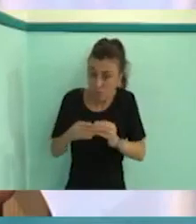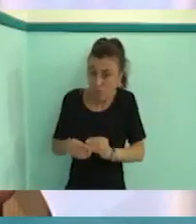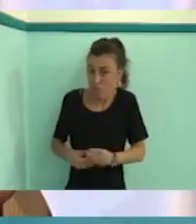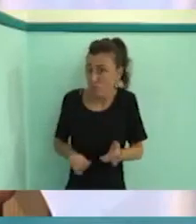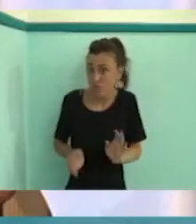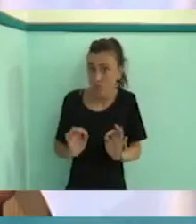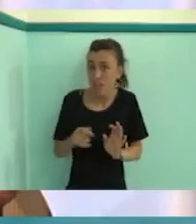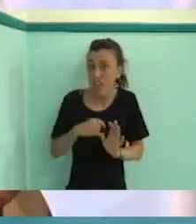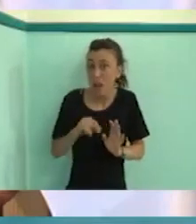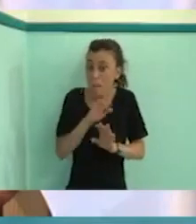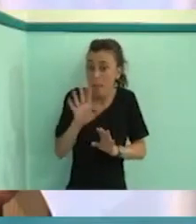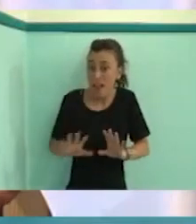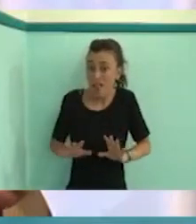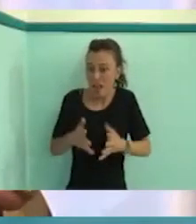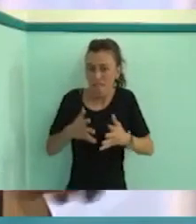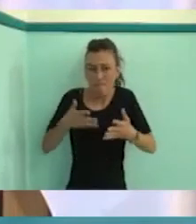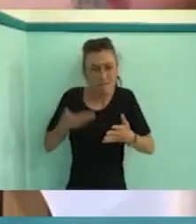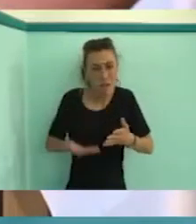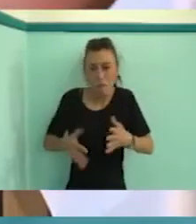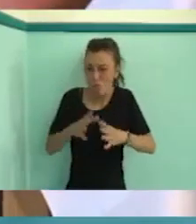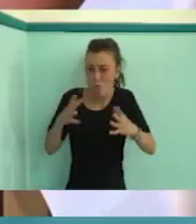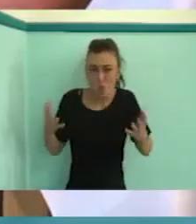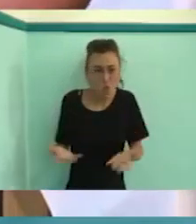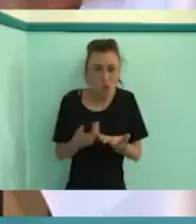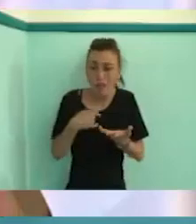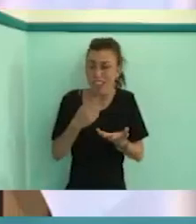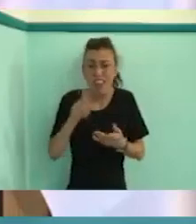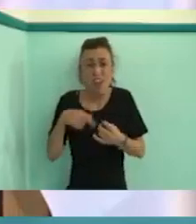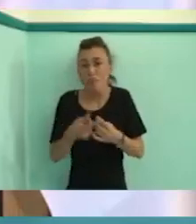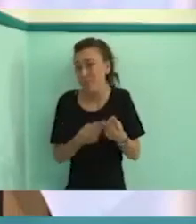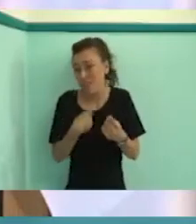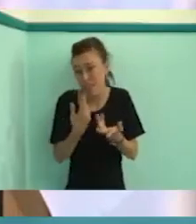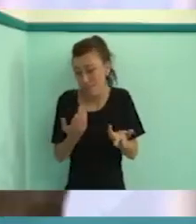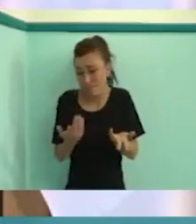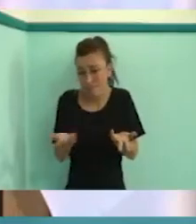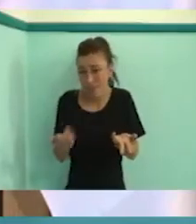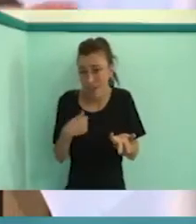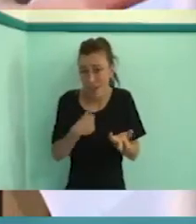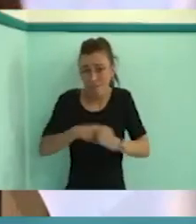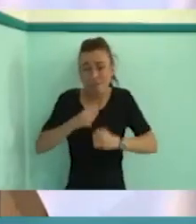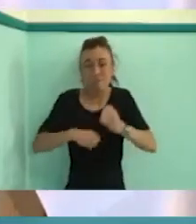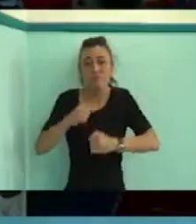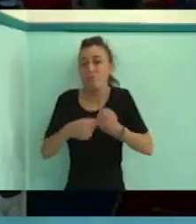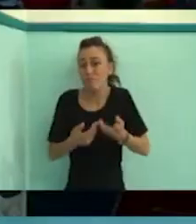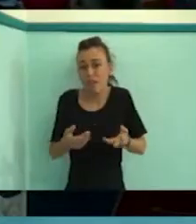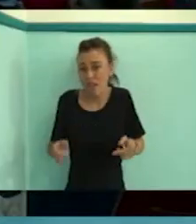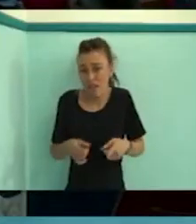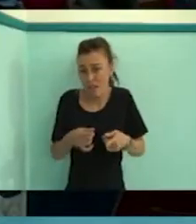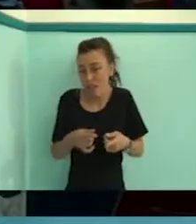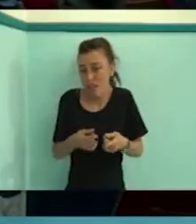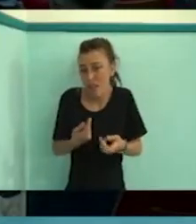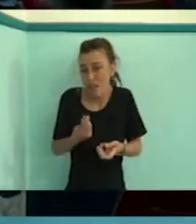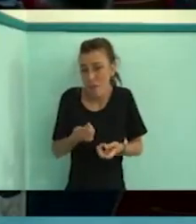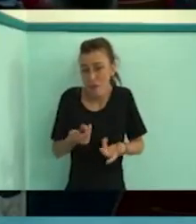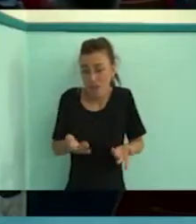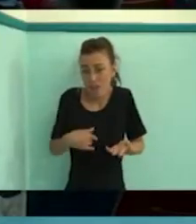luego te harras Autónoma y nada te parecerá tan importante como pagarle Hacienda tiempo sabes o sea como como que luego todo se relativiza y te haces